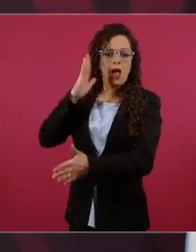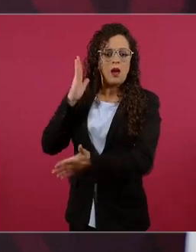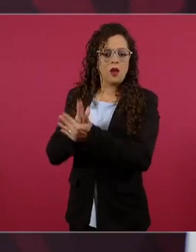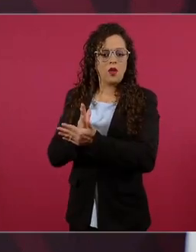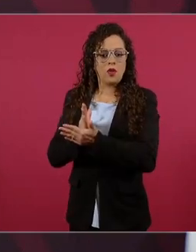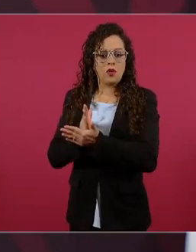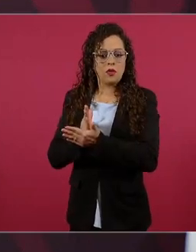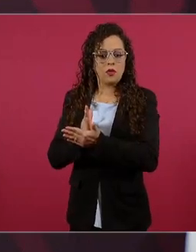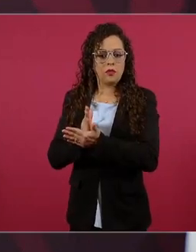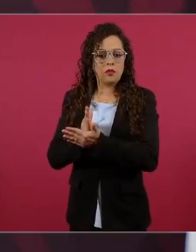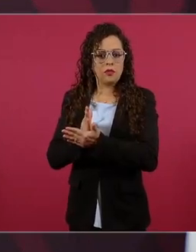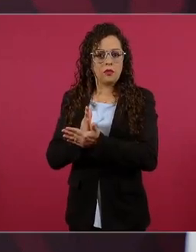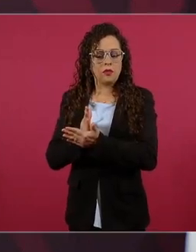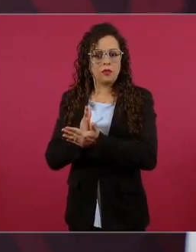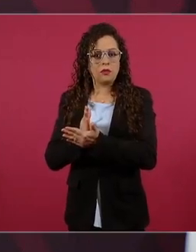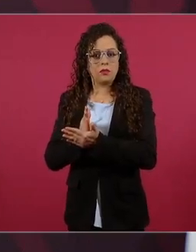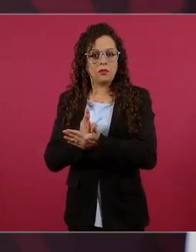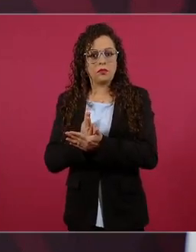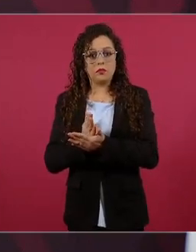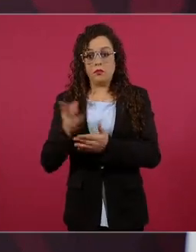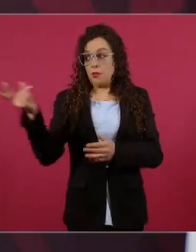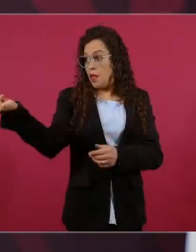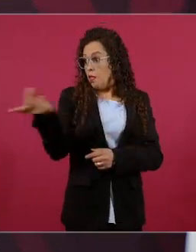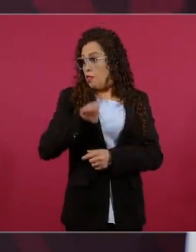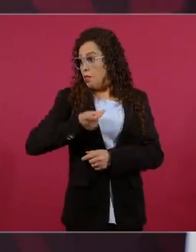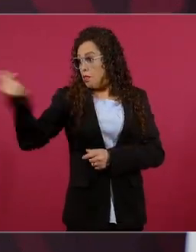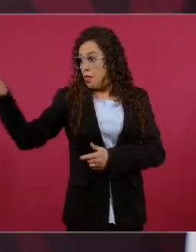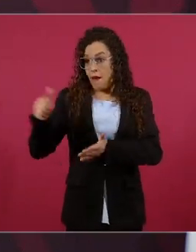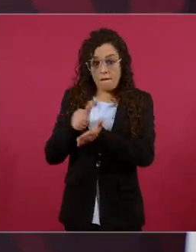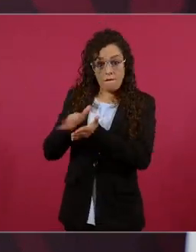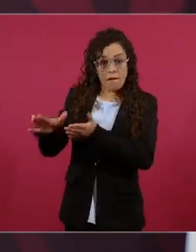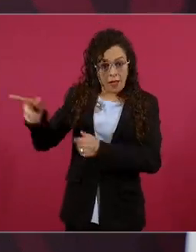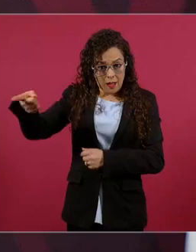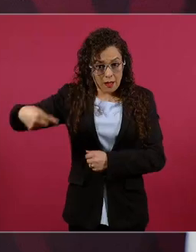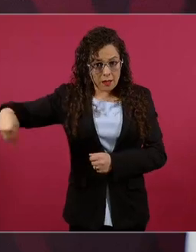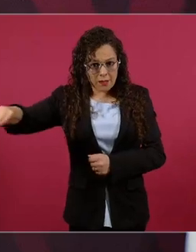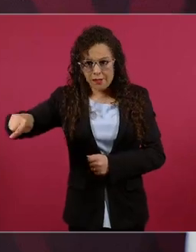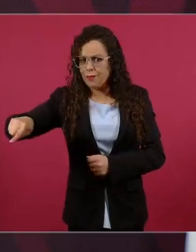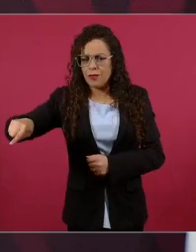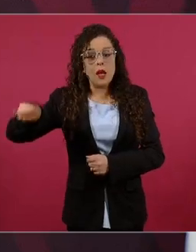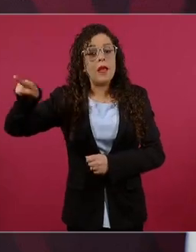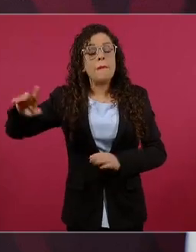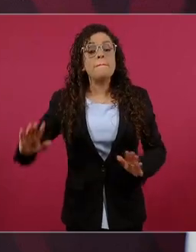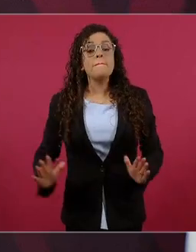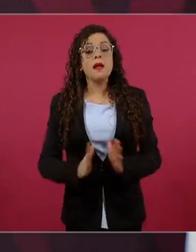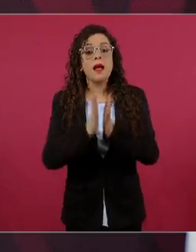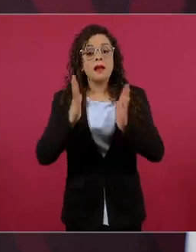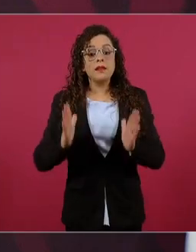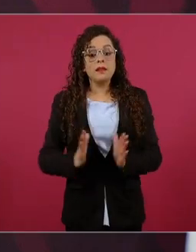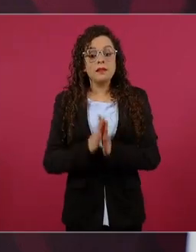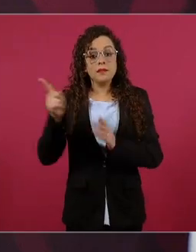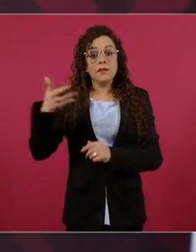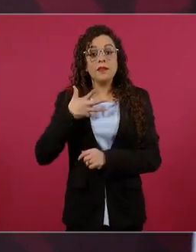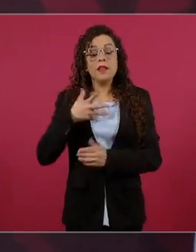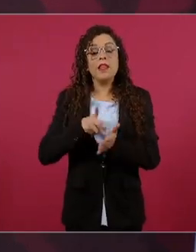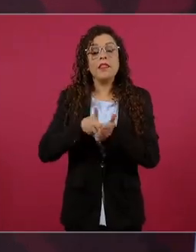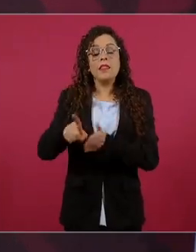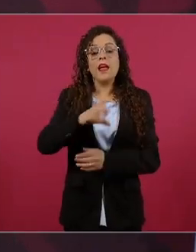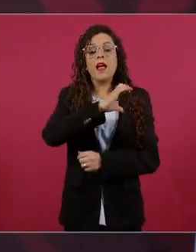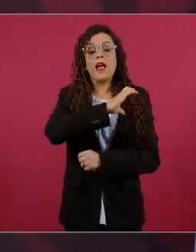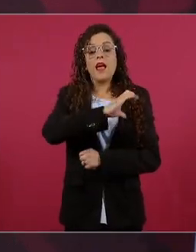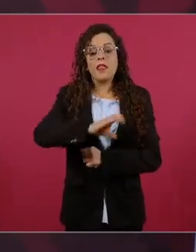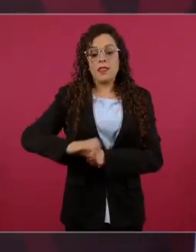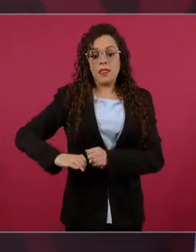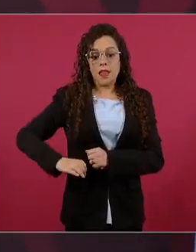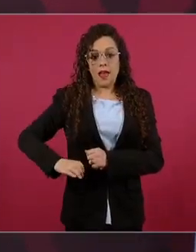Ellos van a participar, tienen derecho a ser candidatos, pase